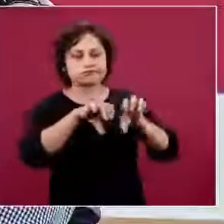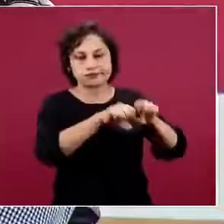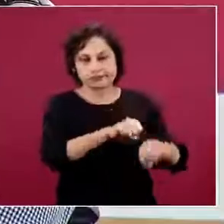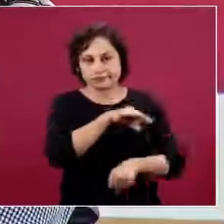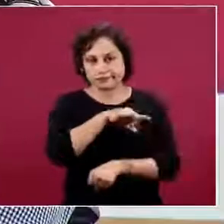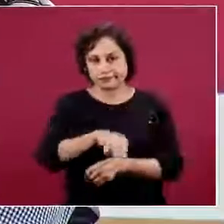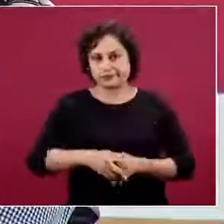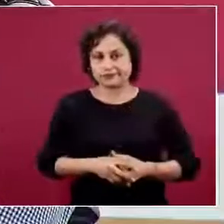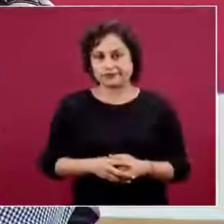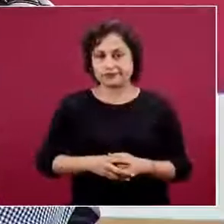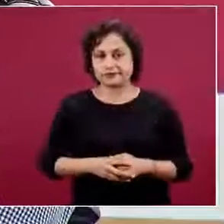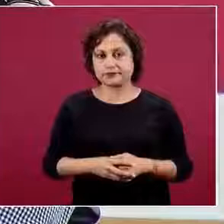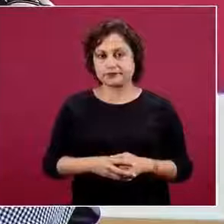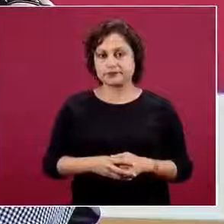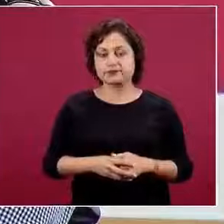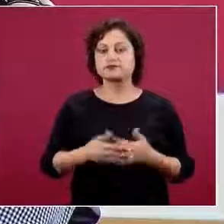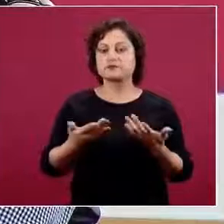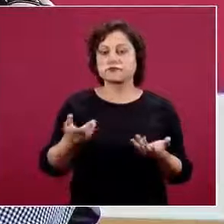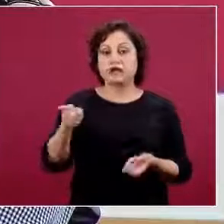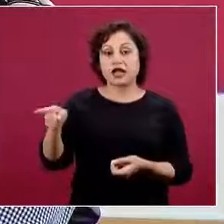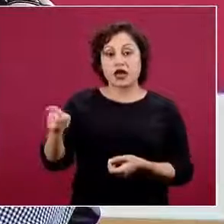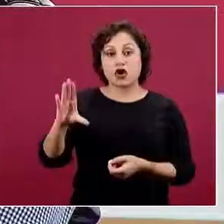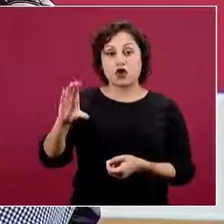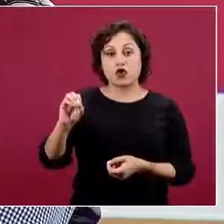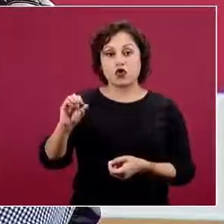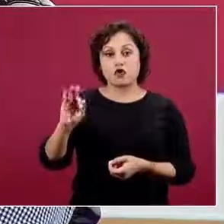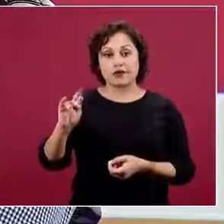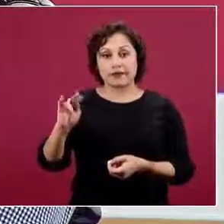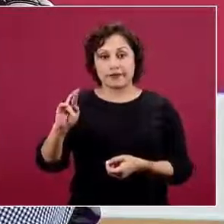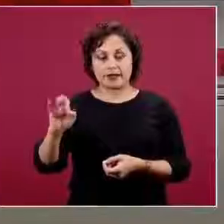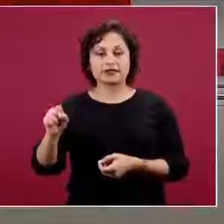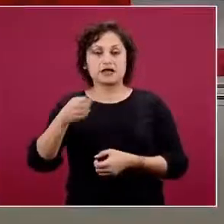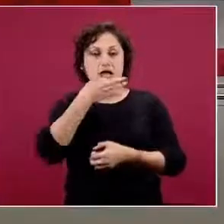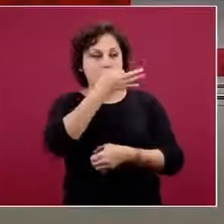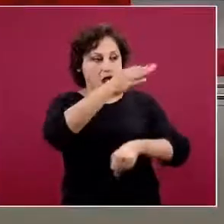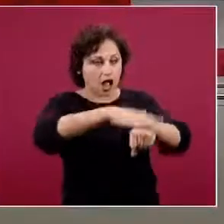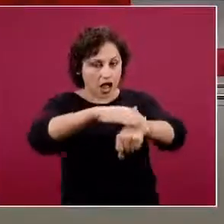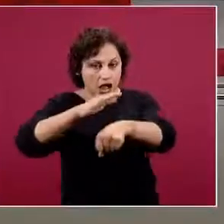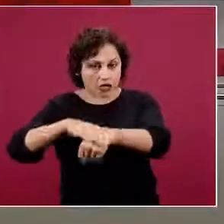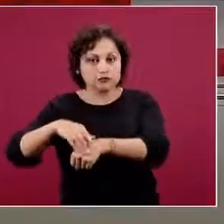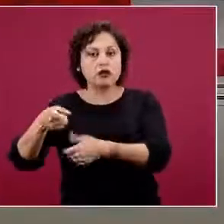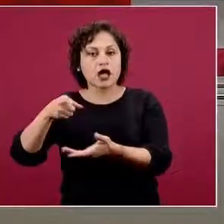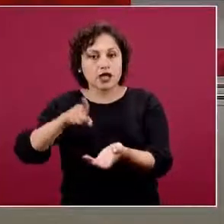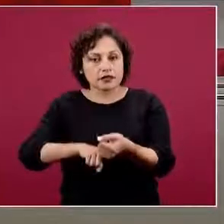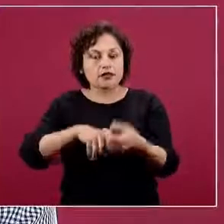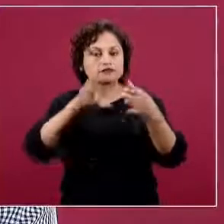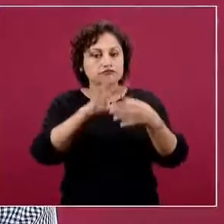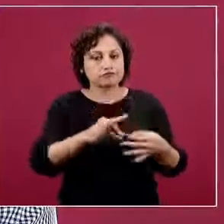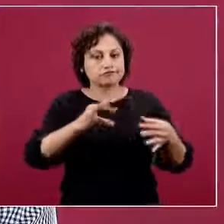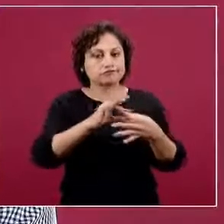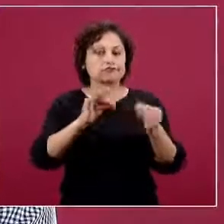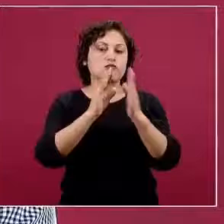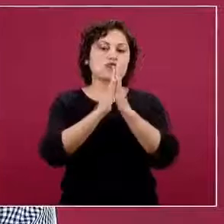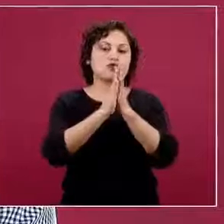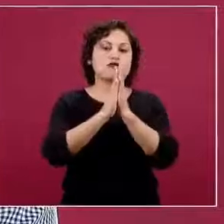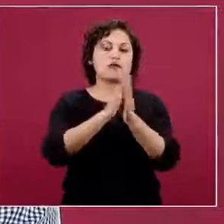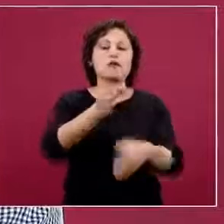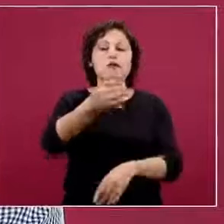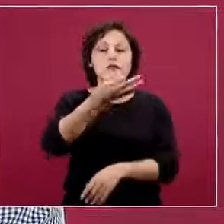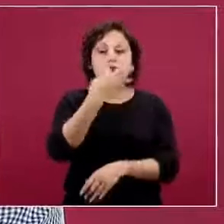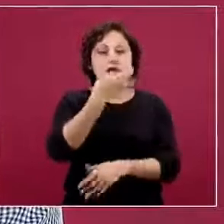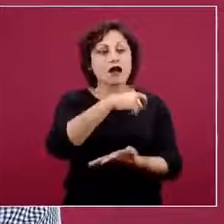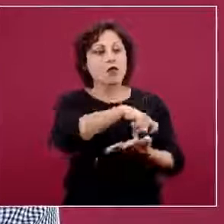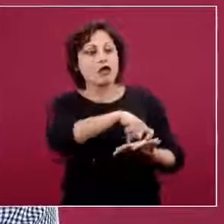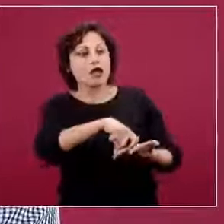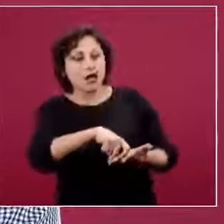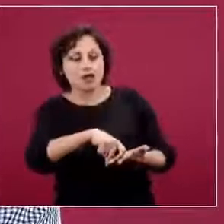a cabo. Y también en su alertamiento la COFEPRIS pues recomienda no utilizar lógicamente estos medicamentos.